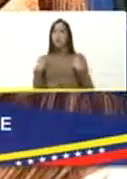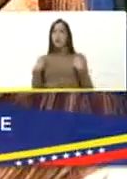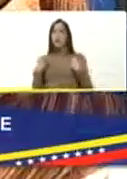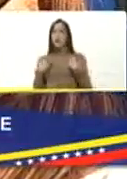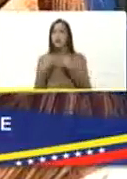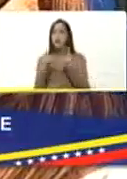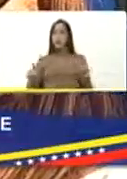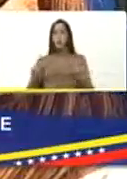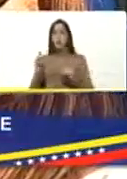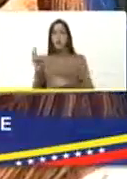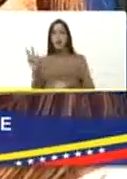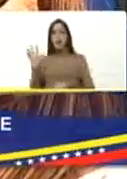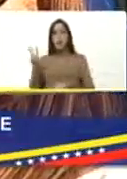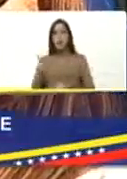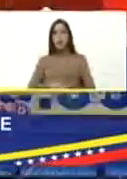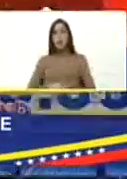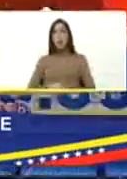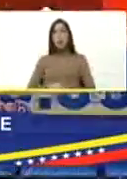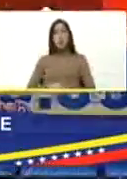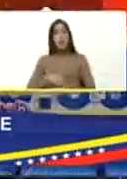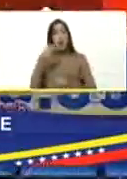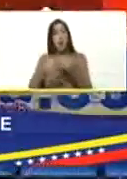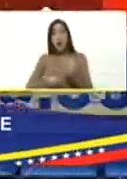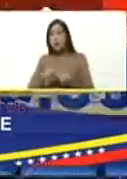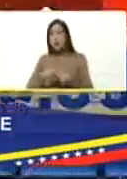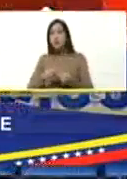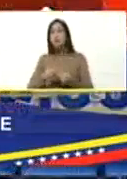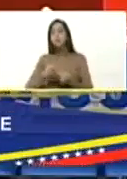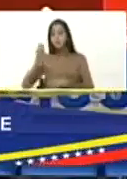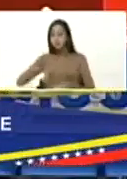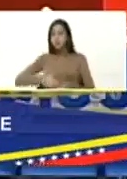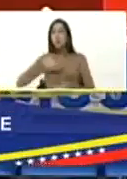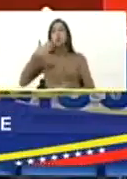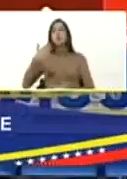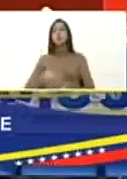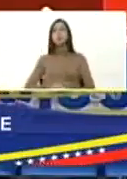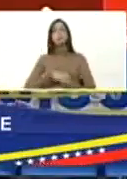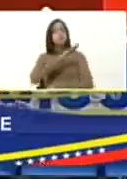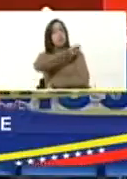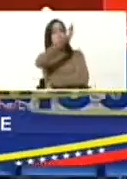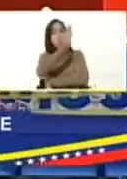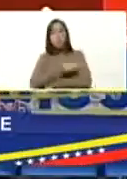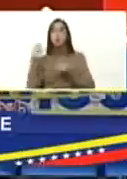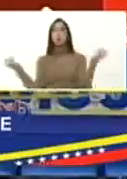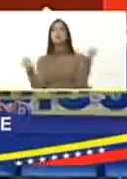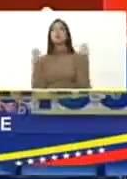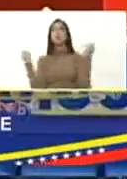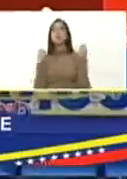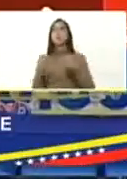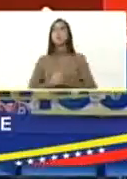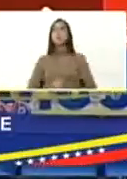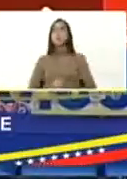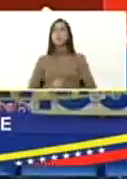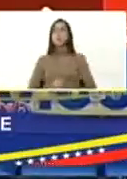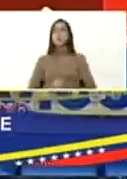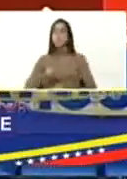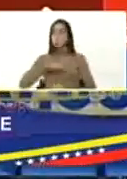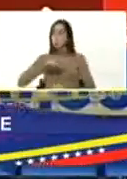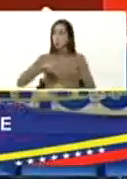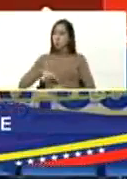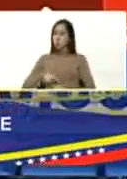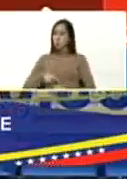democrática del país. Construir poder, poder, poder popular es lo máximo que nosotros debemos